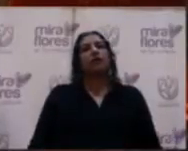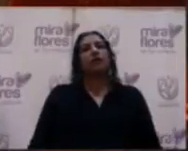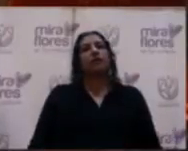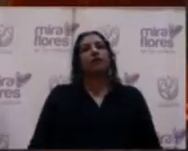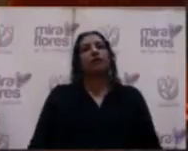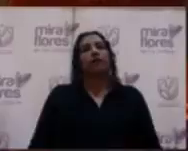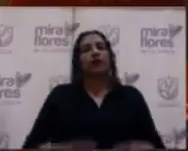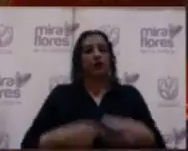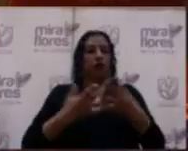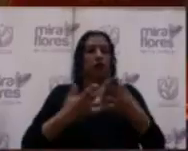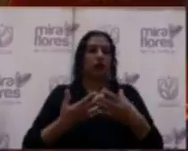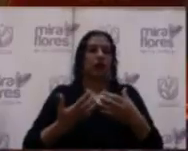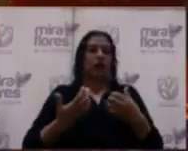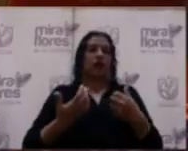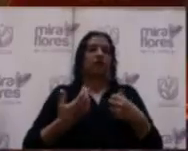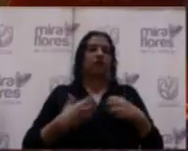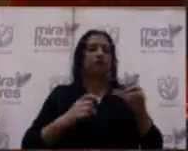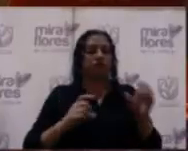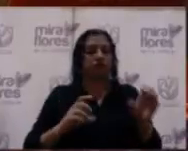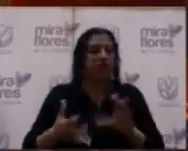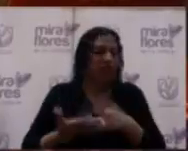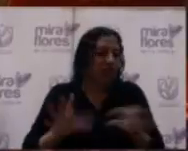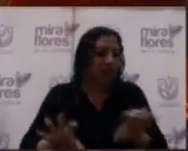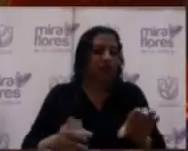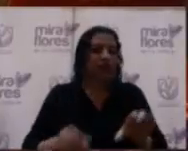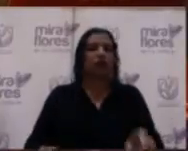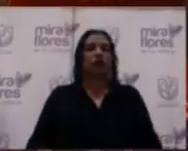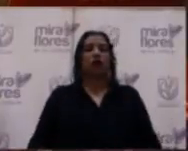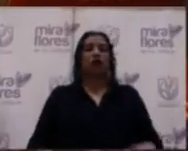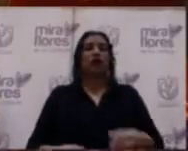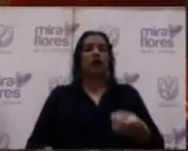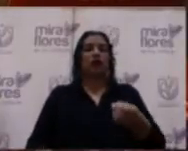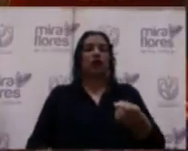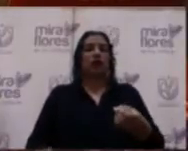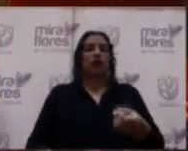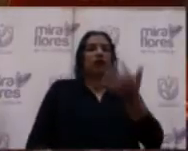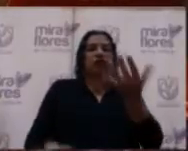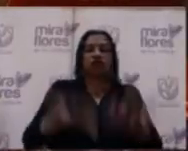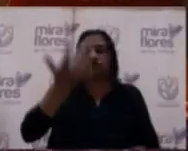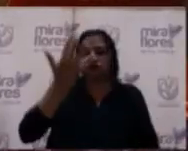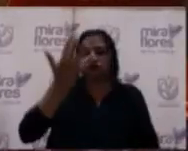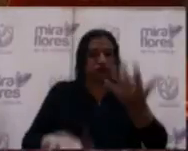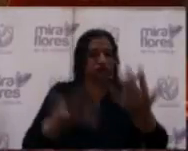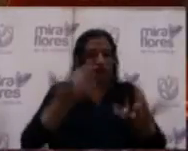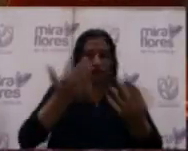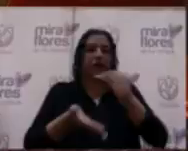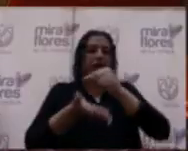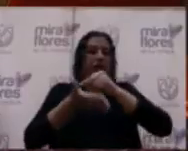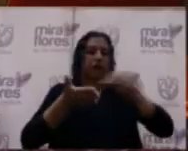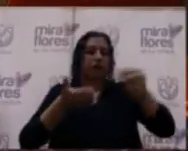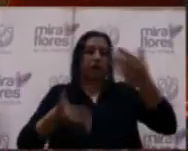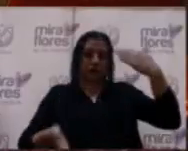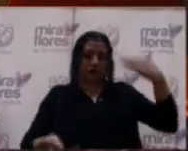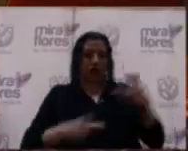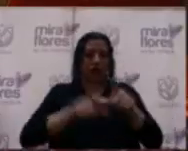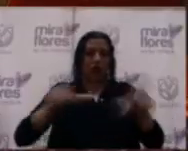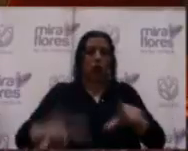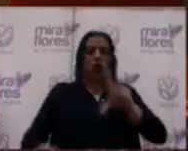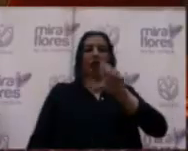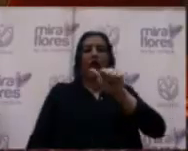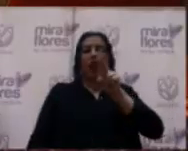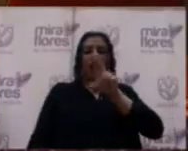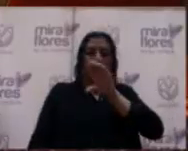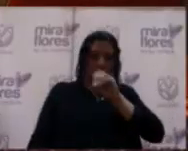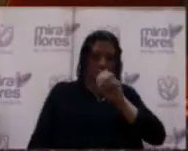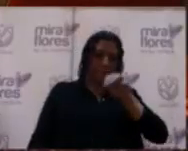una directa reacción con lo del incendio sucedido hace unas semanas atrás en Larcomar.